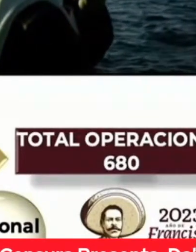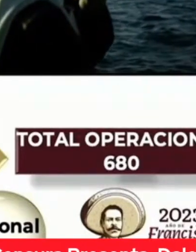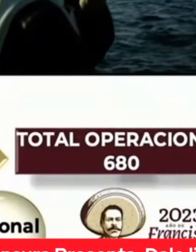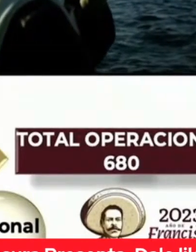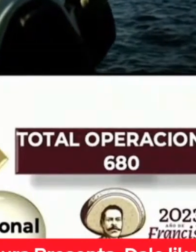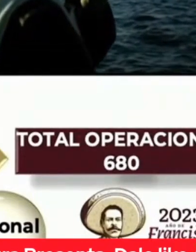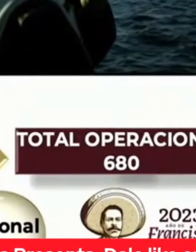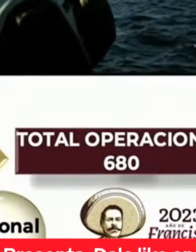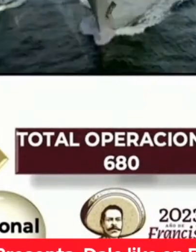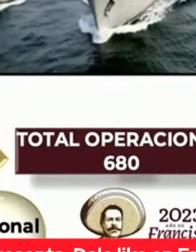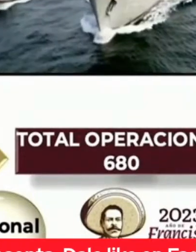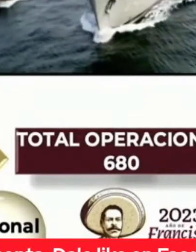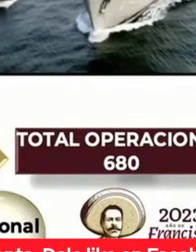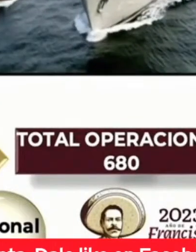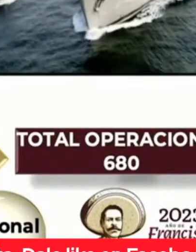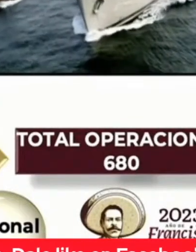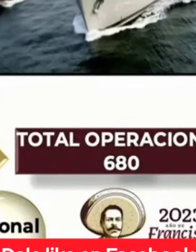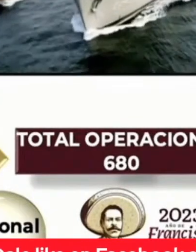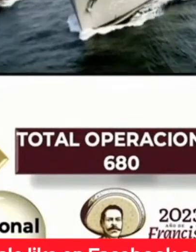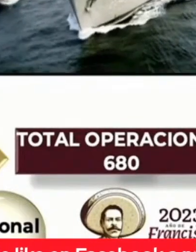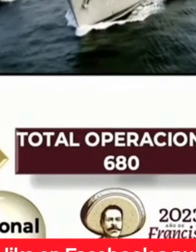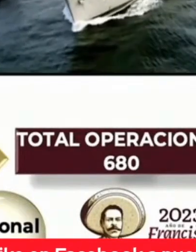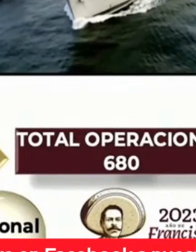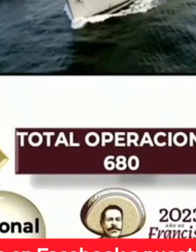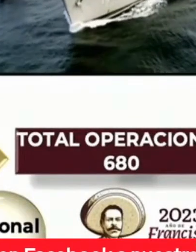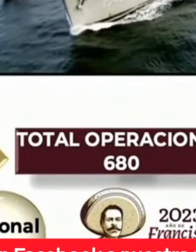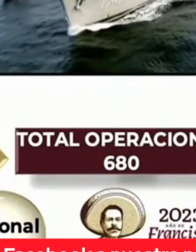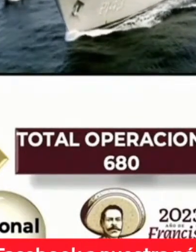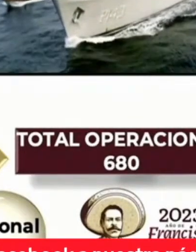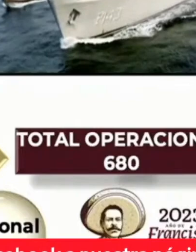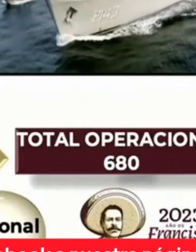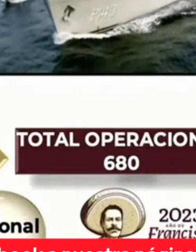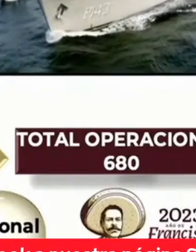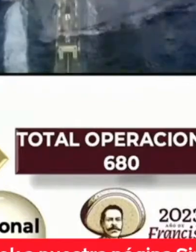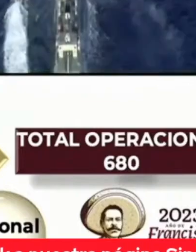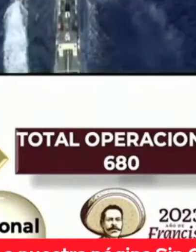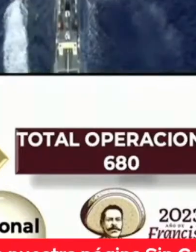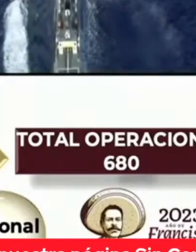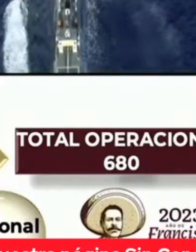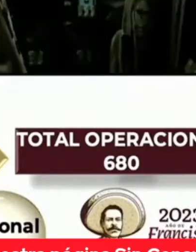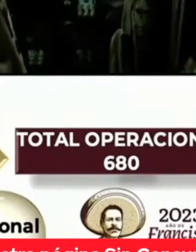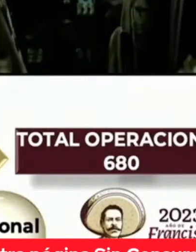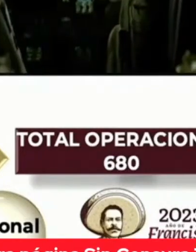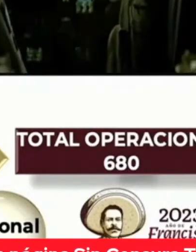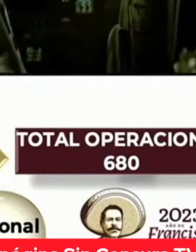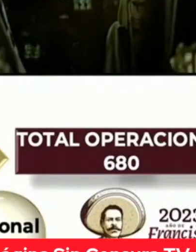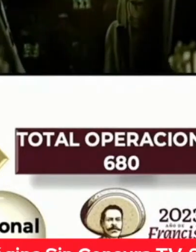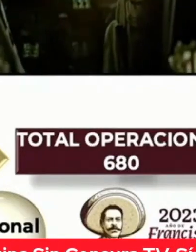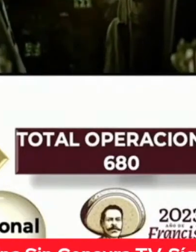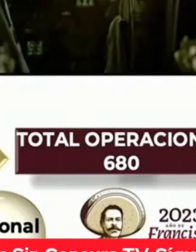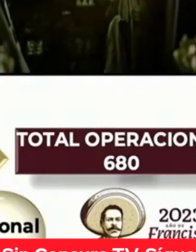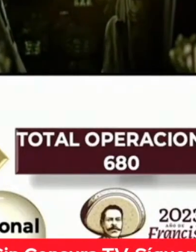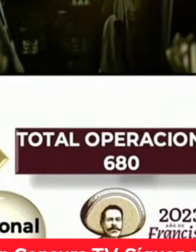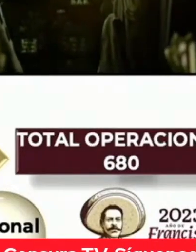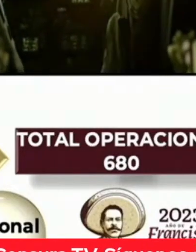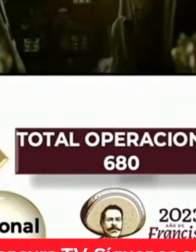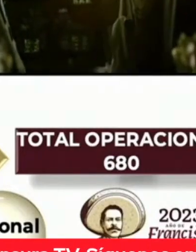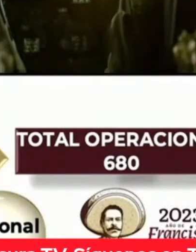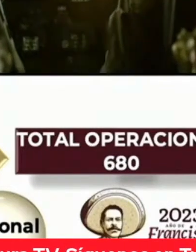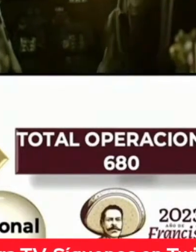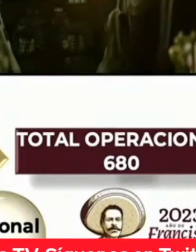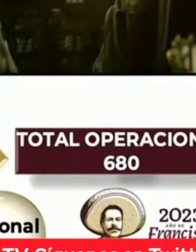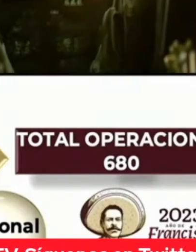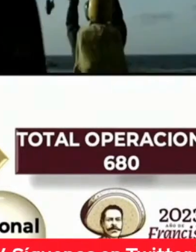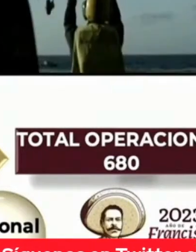mar se llevaron a cabo trescientas operaciones en tierra ciento diez operaciones y en el aire 270 en total